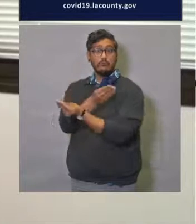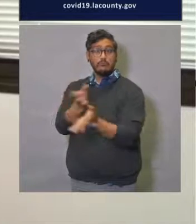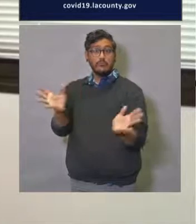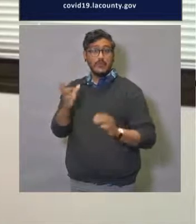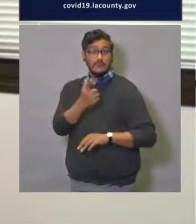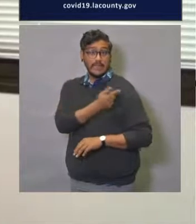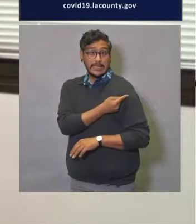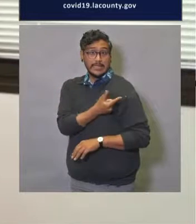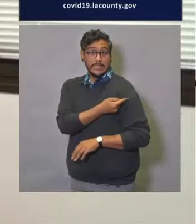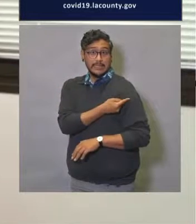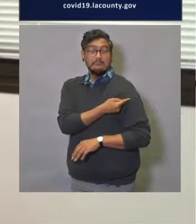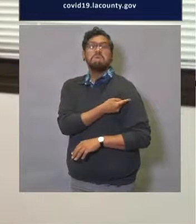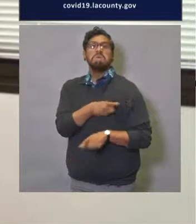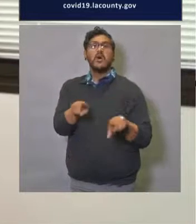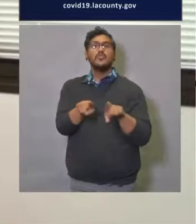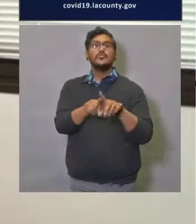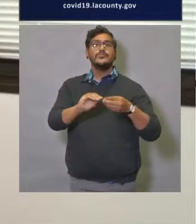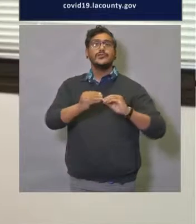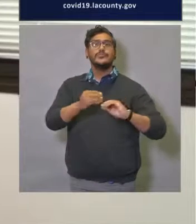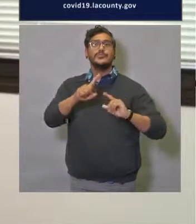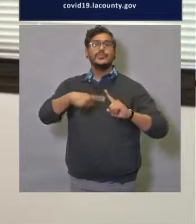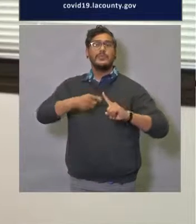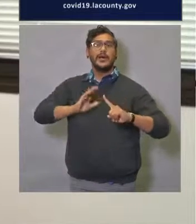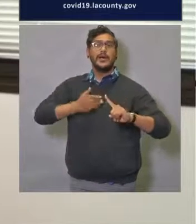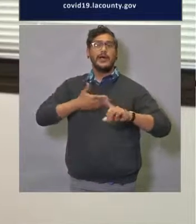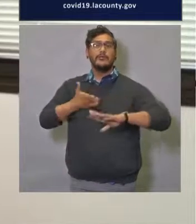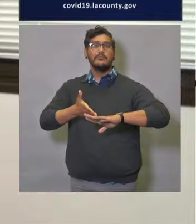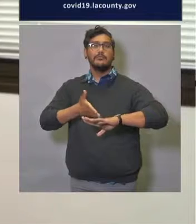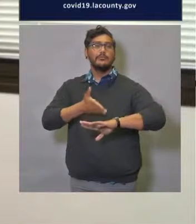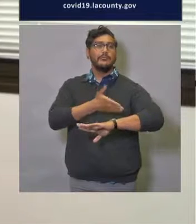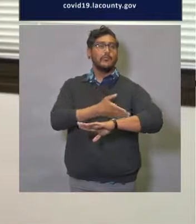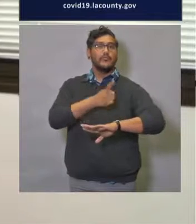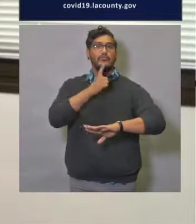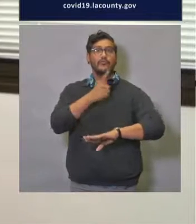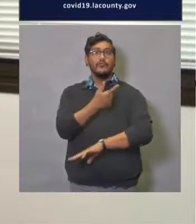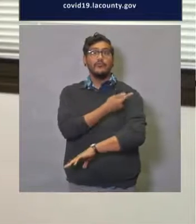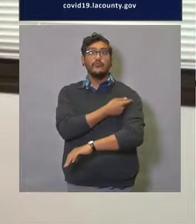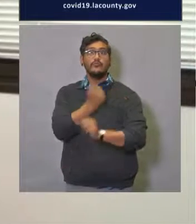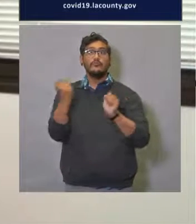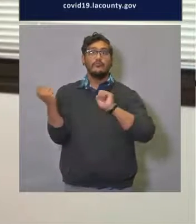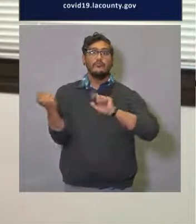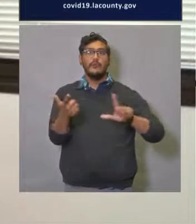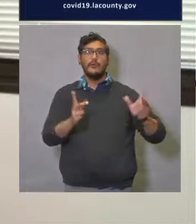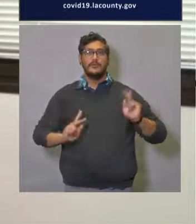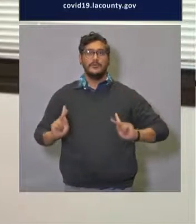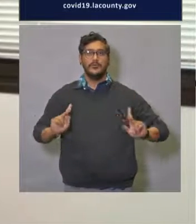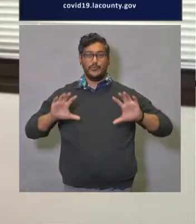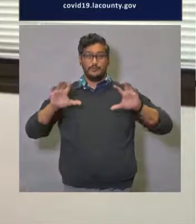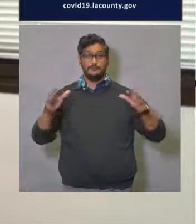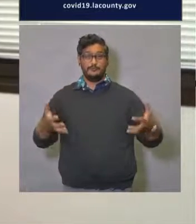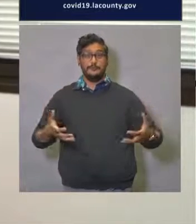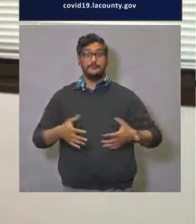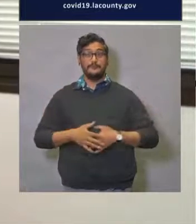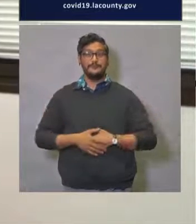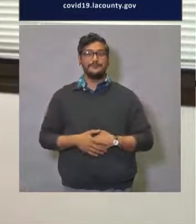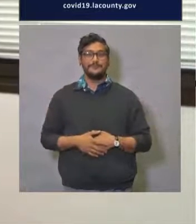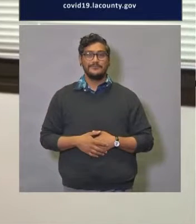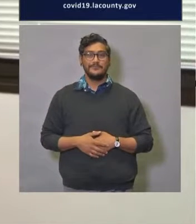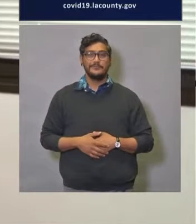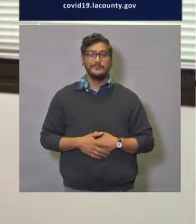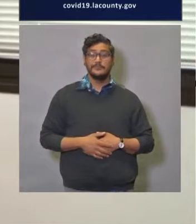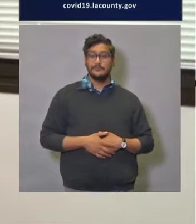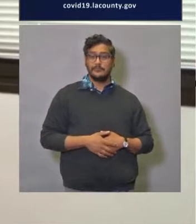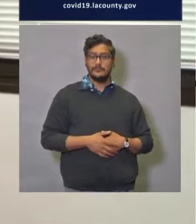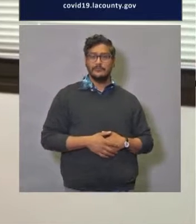y luego actualizaciones sobre nuestro progreso para vacunar a nuestros residentes. Ahora para actualizarlo sobre